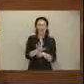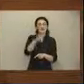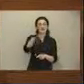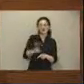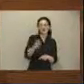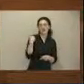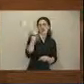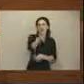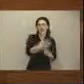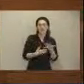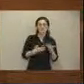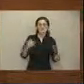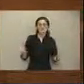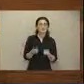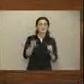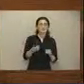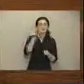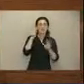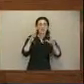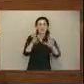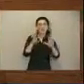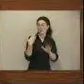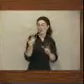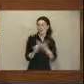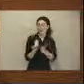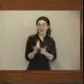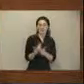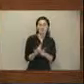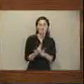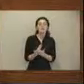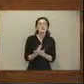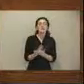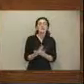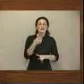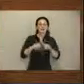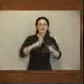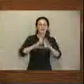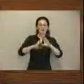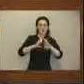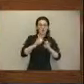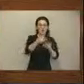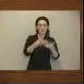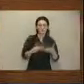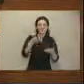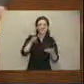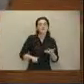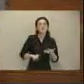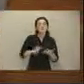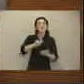también publicada el pasado día 8, hace escasos días, en los medios de comunicación, también de